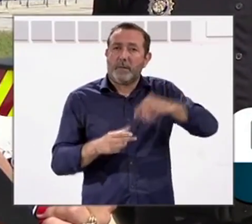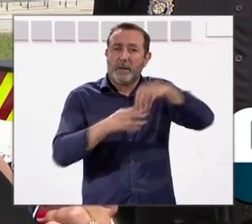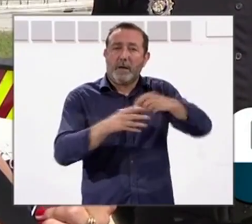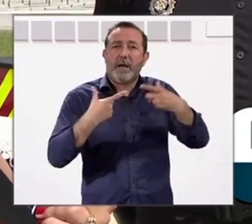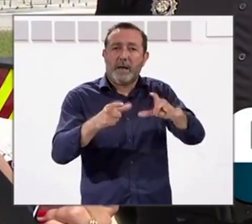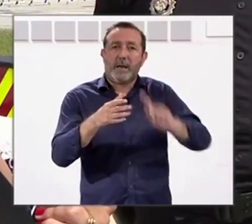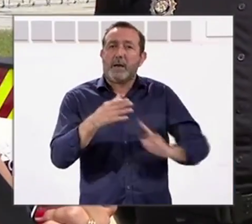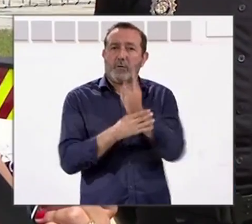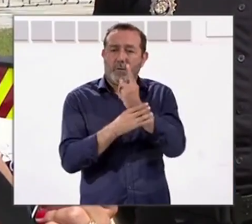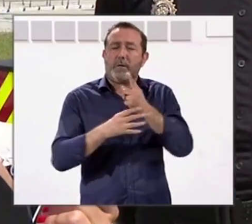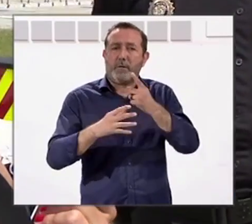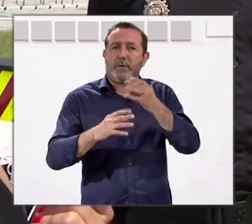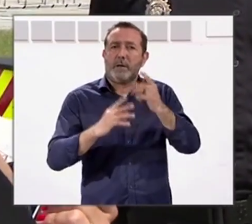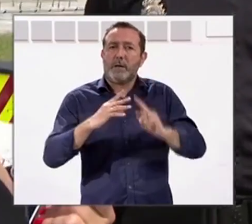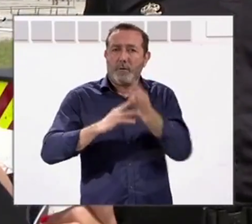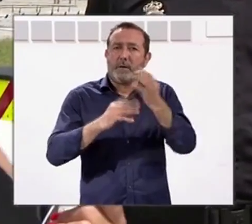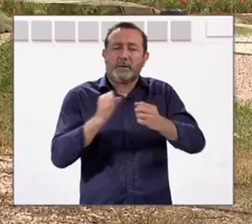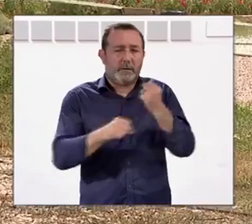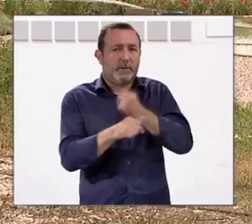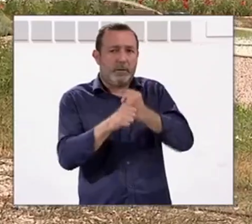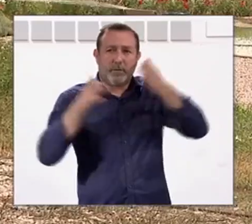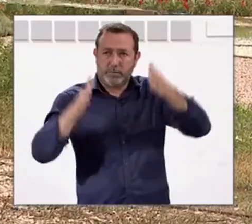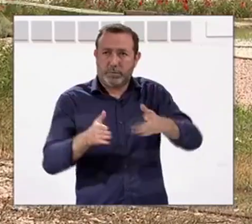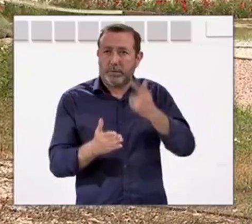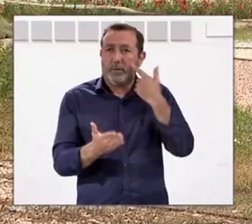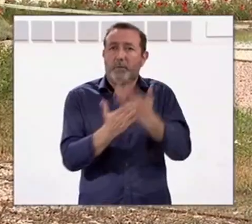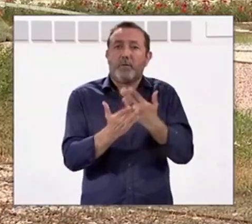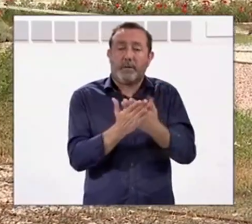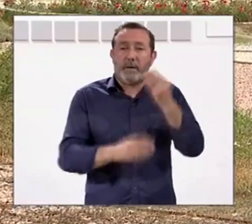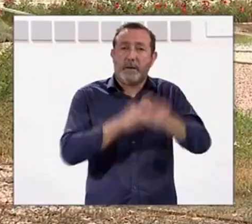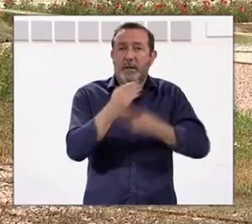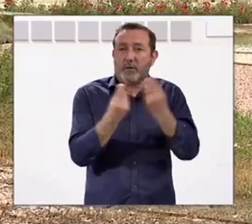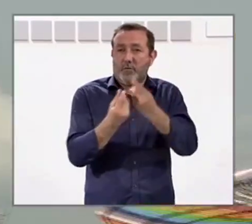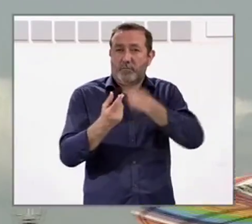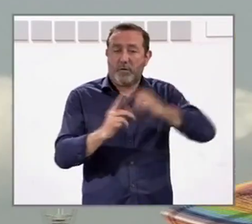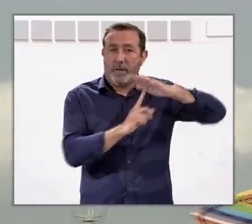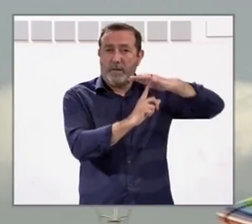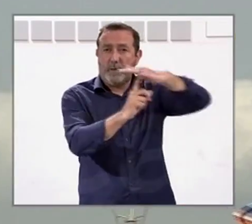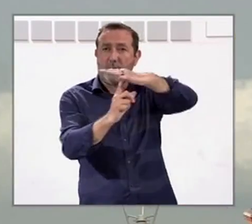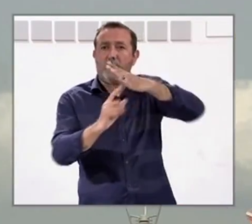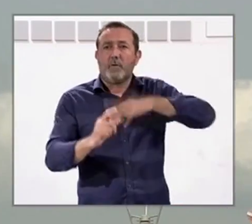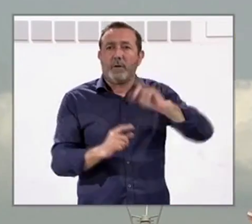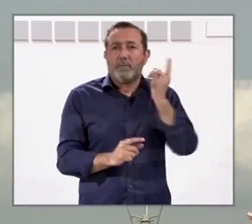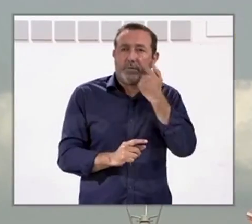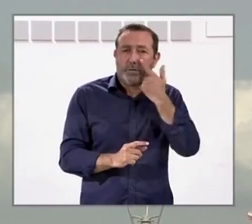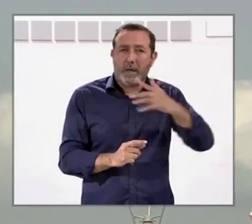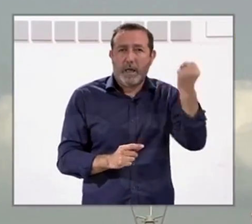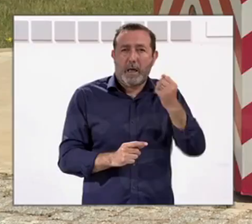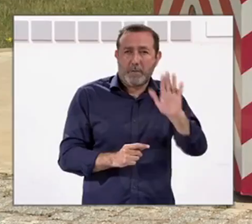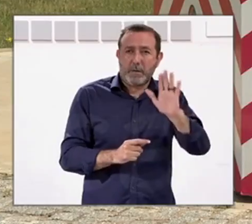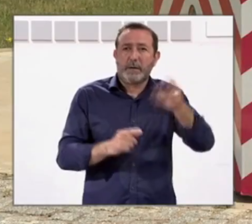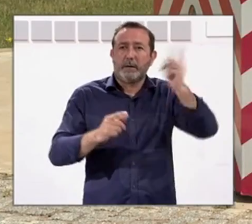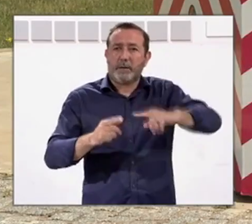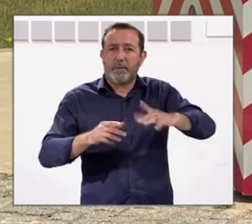del ayuntamiento venimos trabajando en este sentido, ¿no? Las pruebas se llevan a cabo con estos drones que pueden detectar amenazas y con